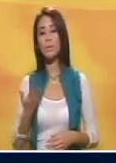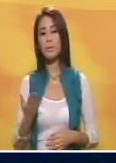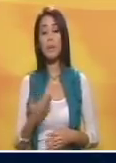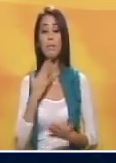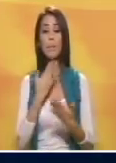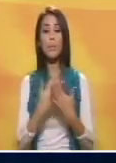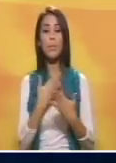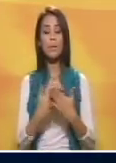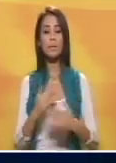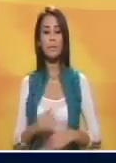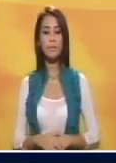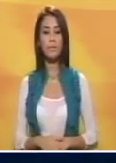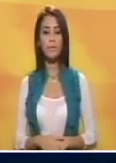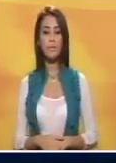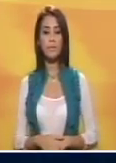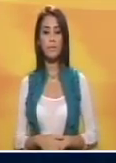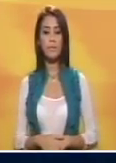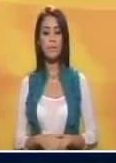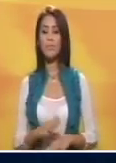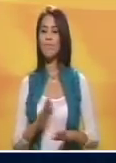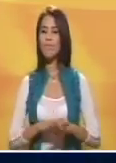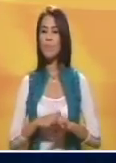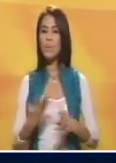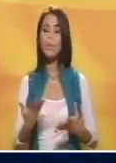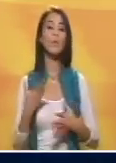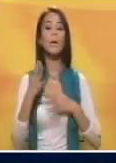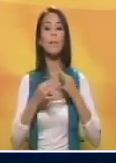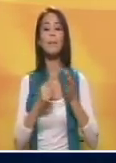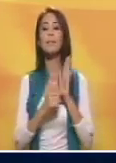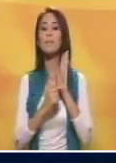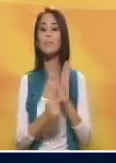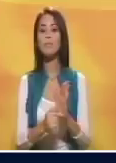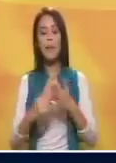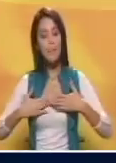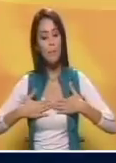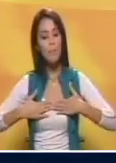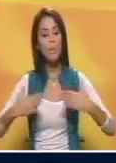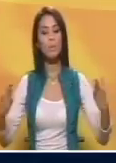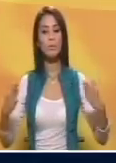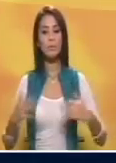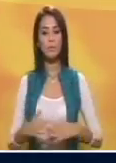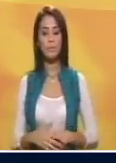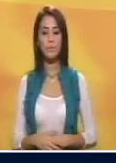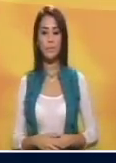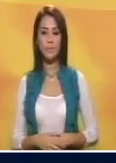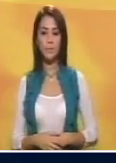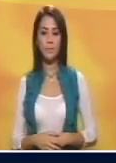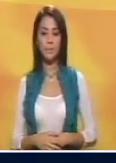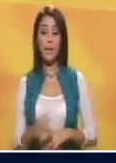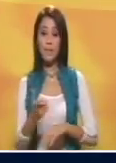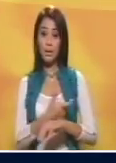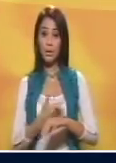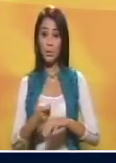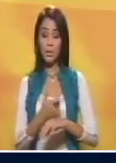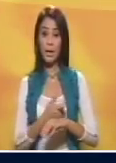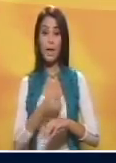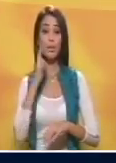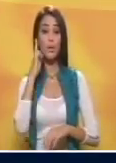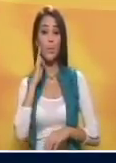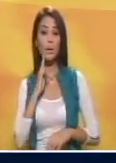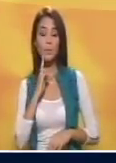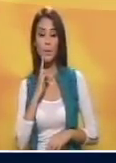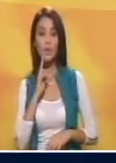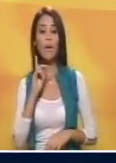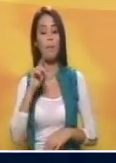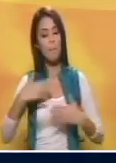propuestas, porque supone, expresa y simboliza la disposición del gobierno bolivariano, la